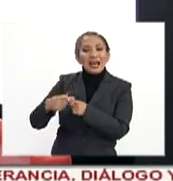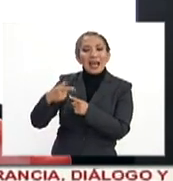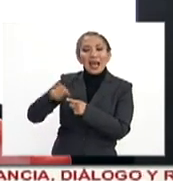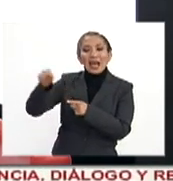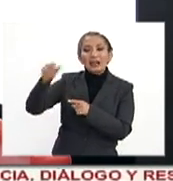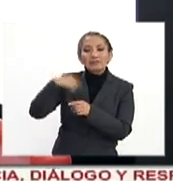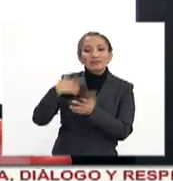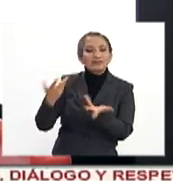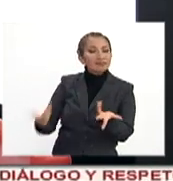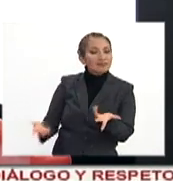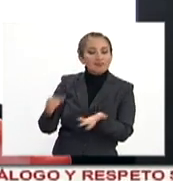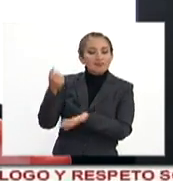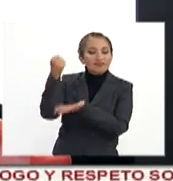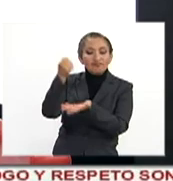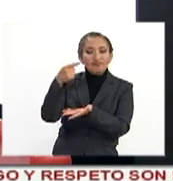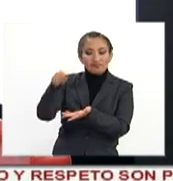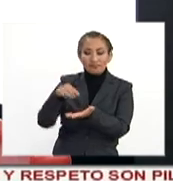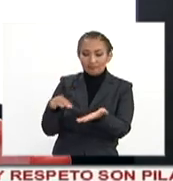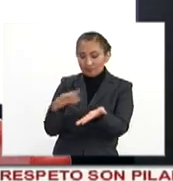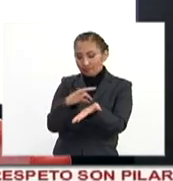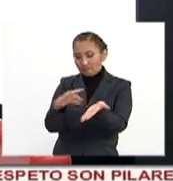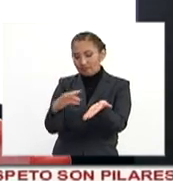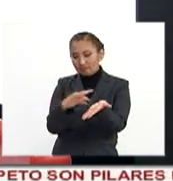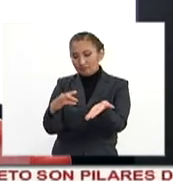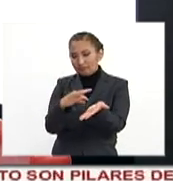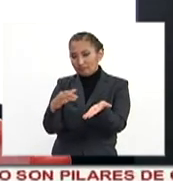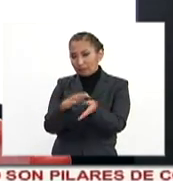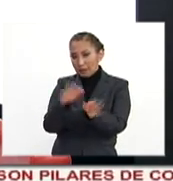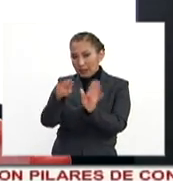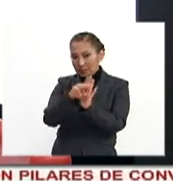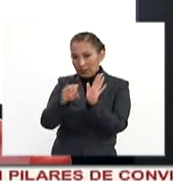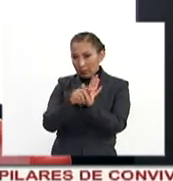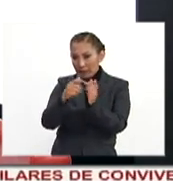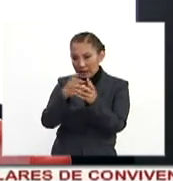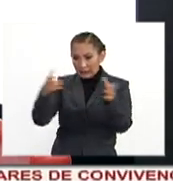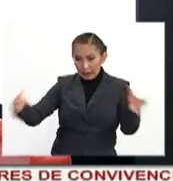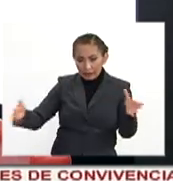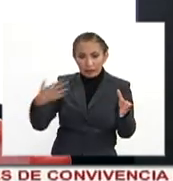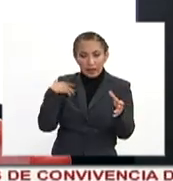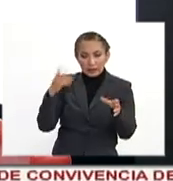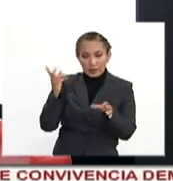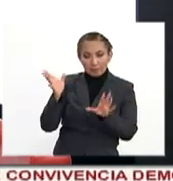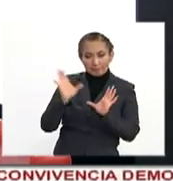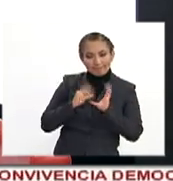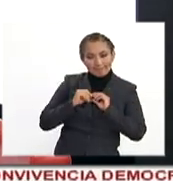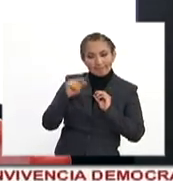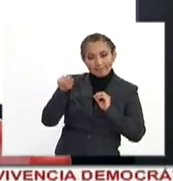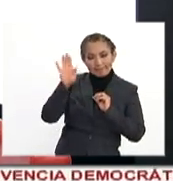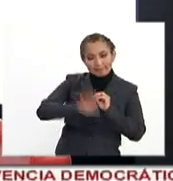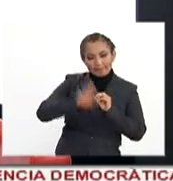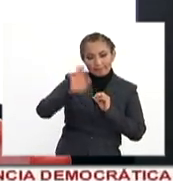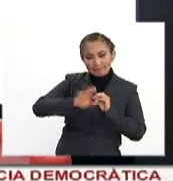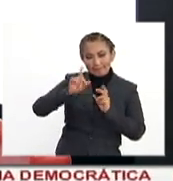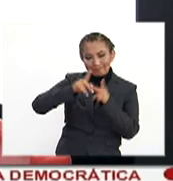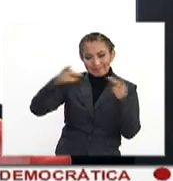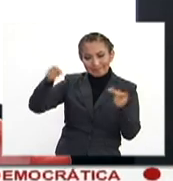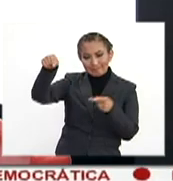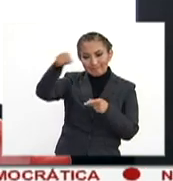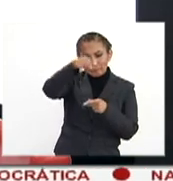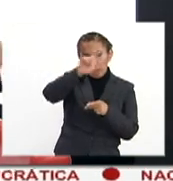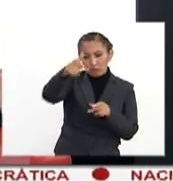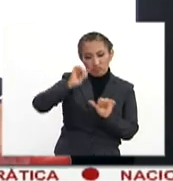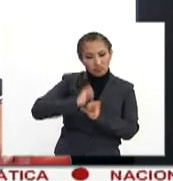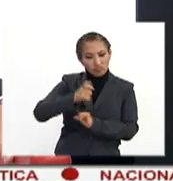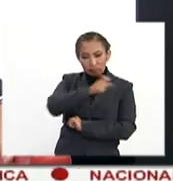la patrocinó? Obviamente una nota metodológica más amplia, y bueno, se asume porque aparecieron estos diarios que fueron ellos